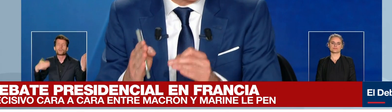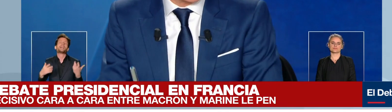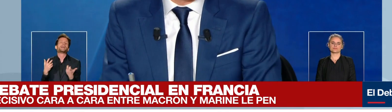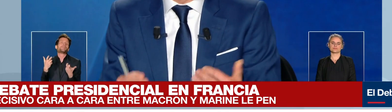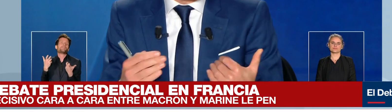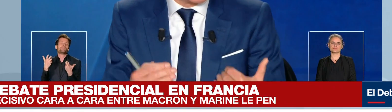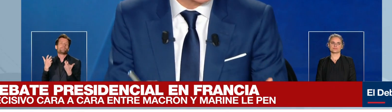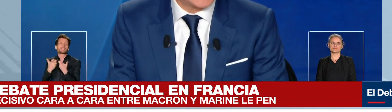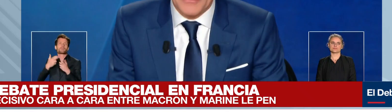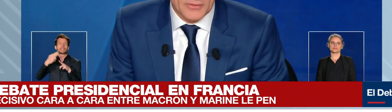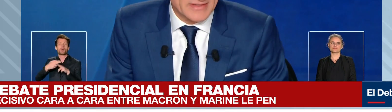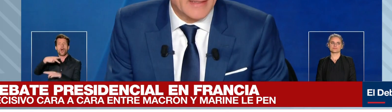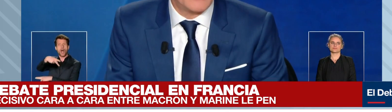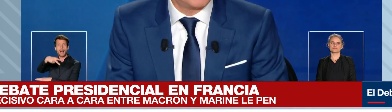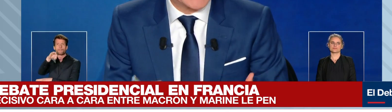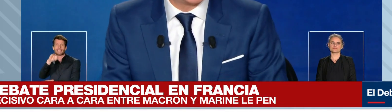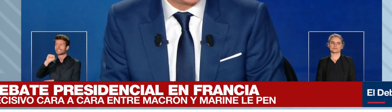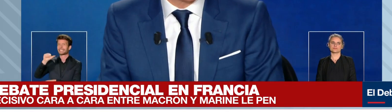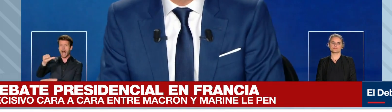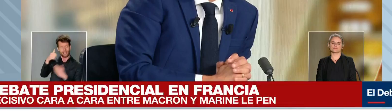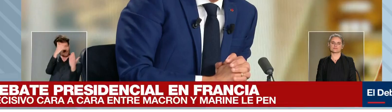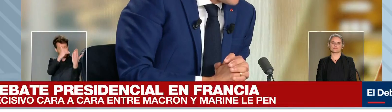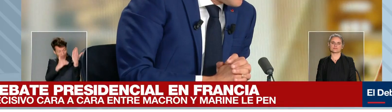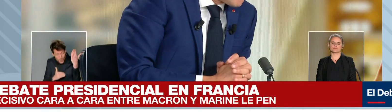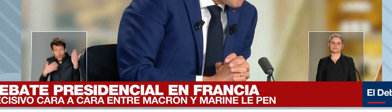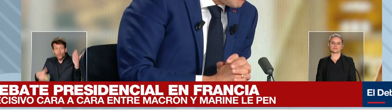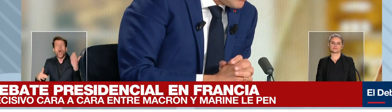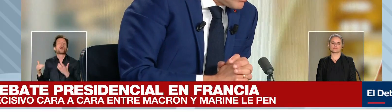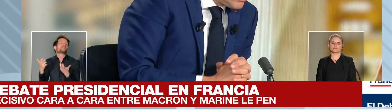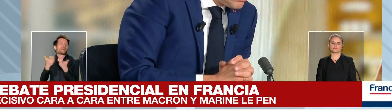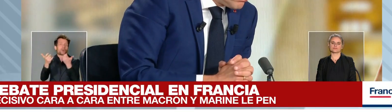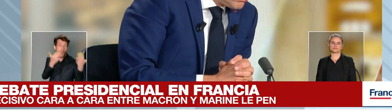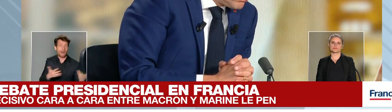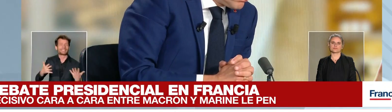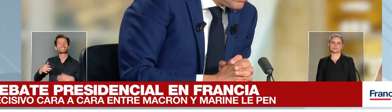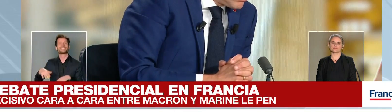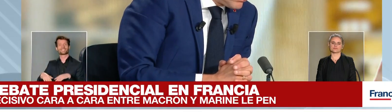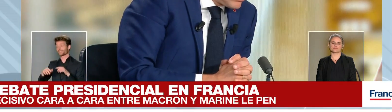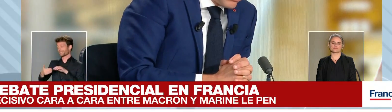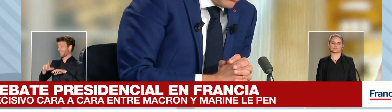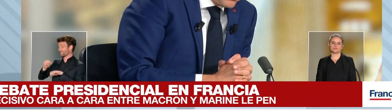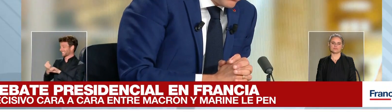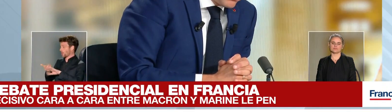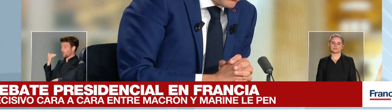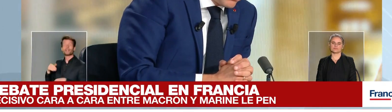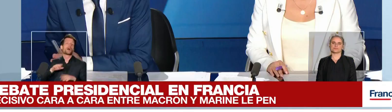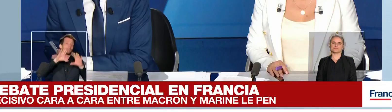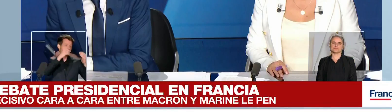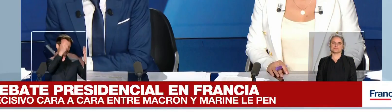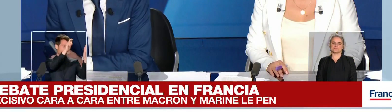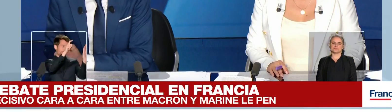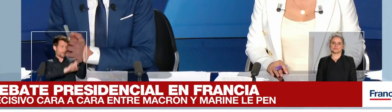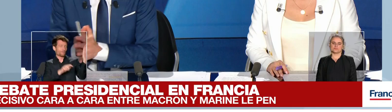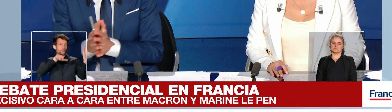dice el PISA, muestra que el conocimiento de matemáticas era el número 12 y ahora son número